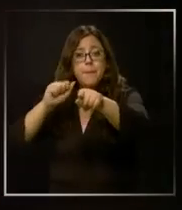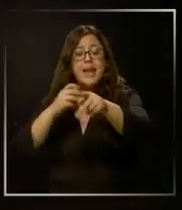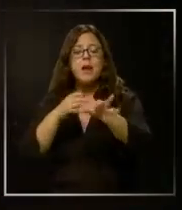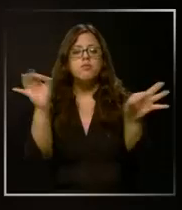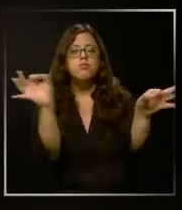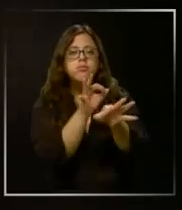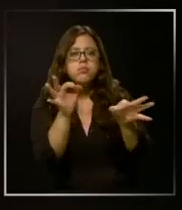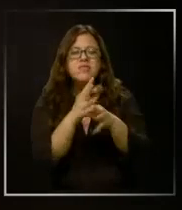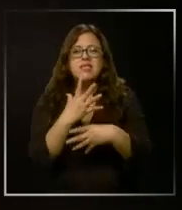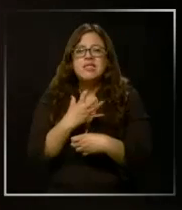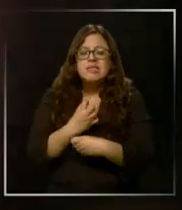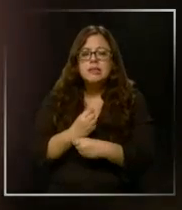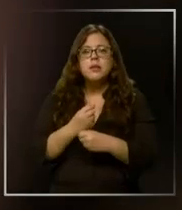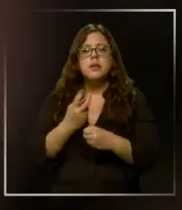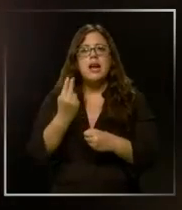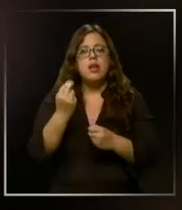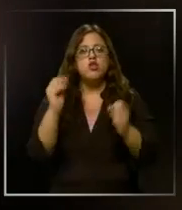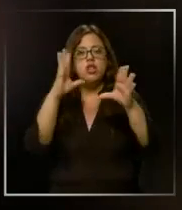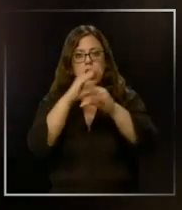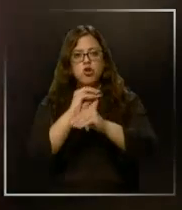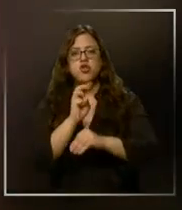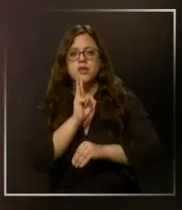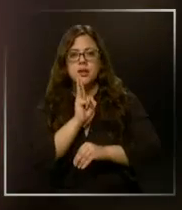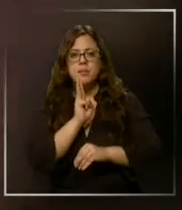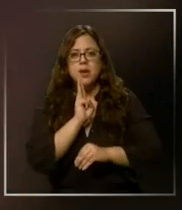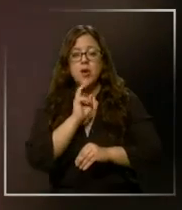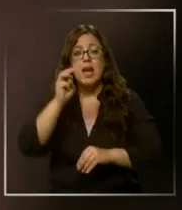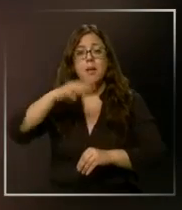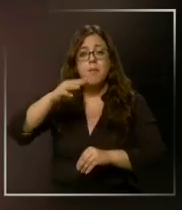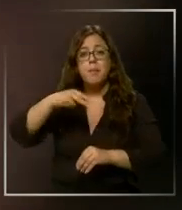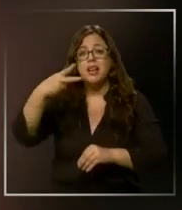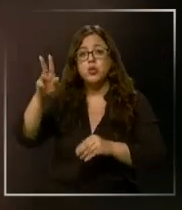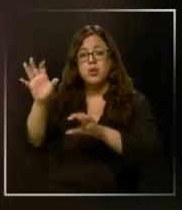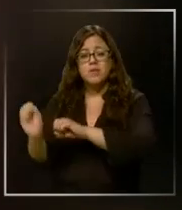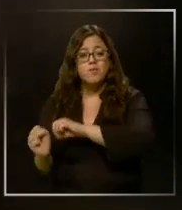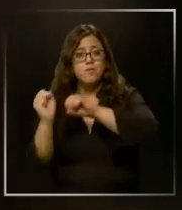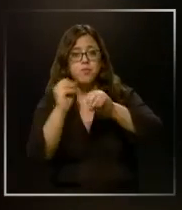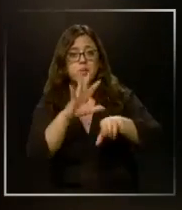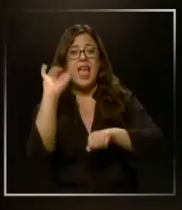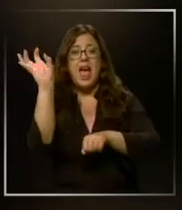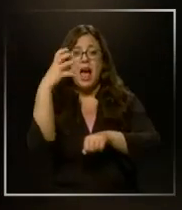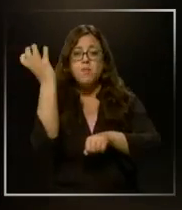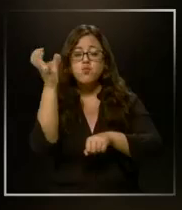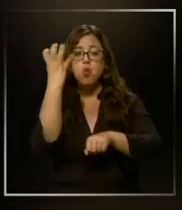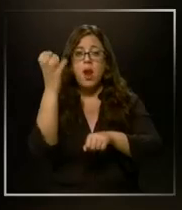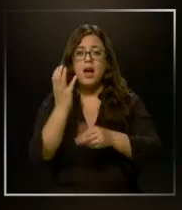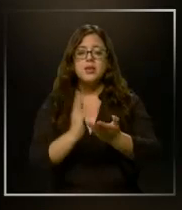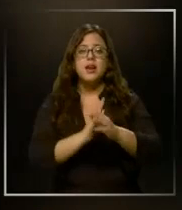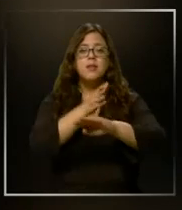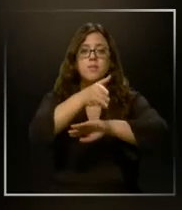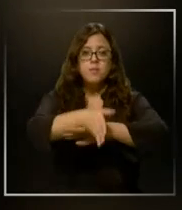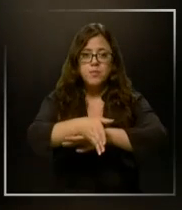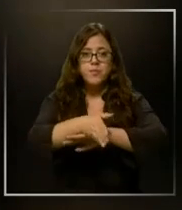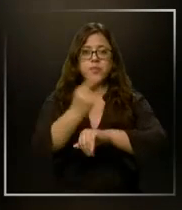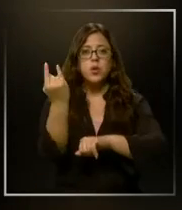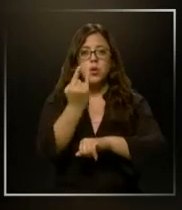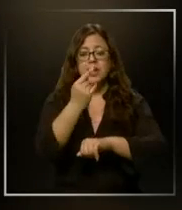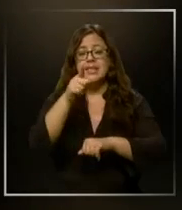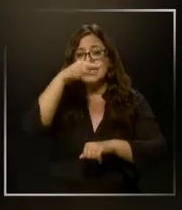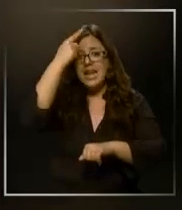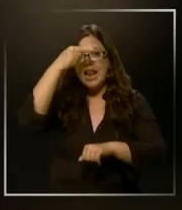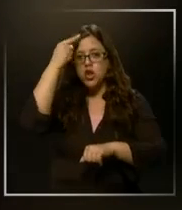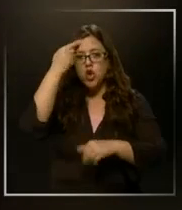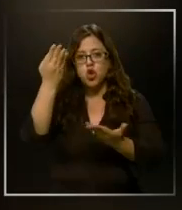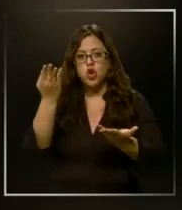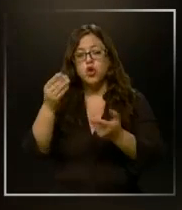angustiantes momentos que vivió la medianoche este miércoles. Su mamá estaba siendo trasladada en una ambulancia a un centro asistencial de urgencia en San